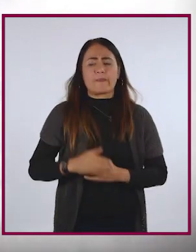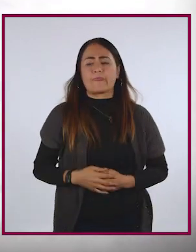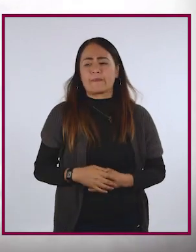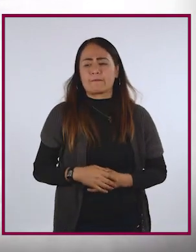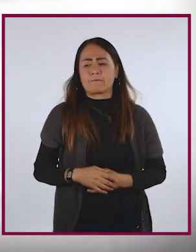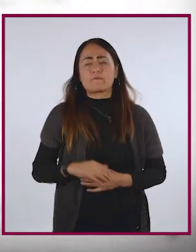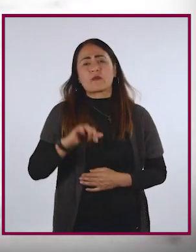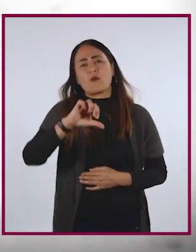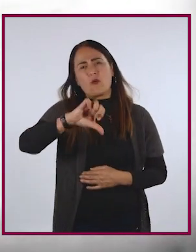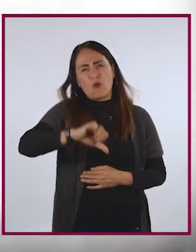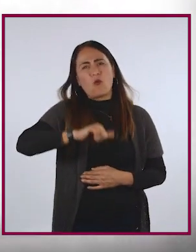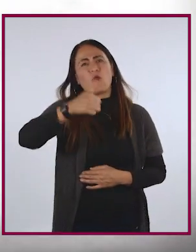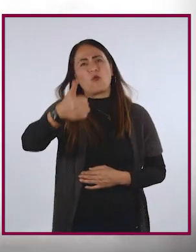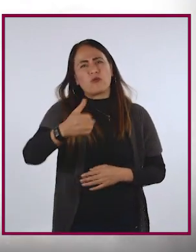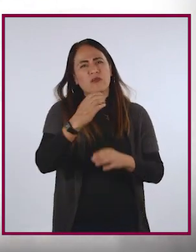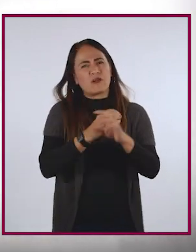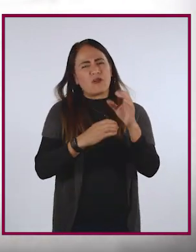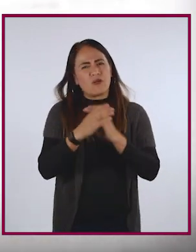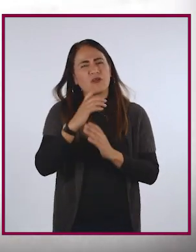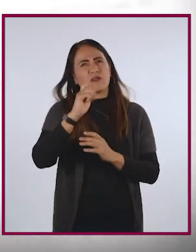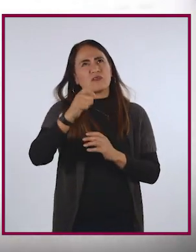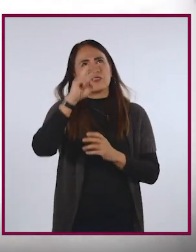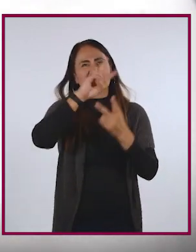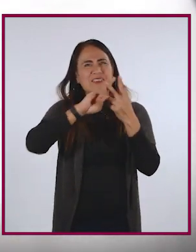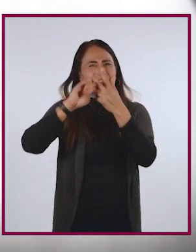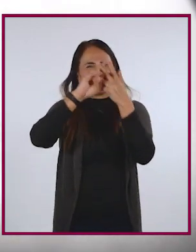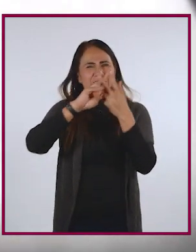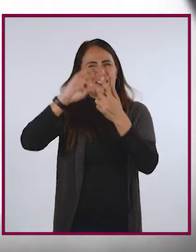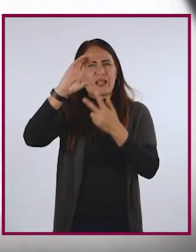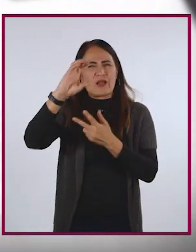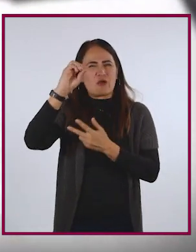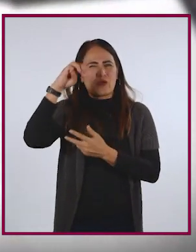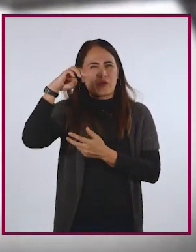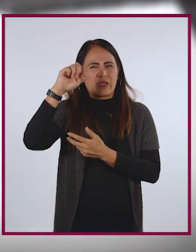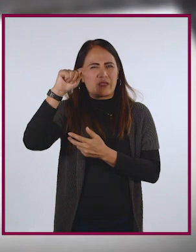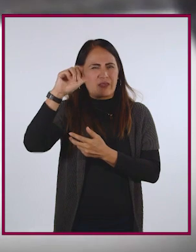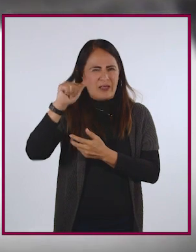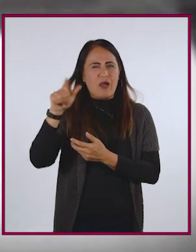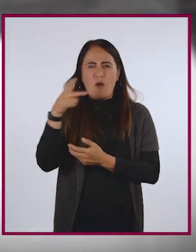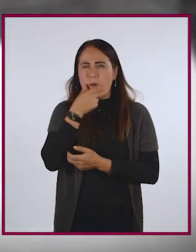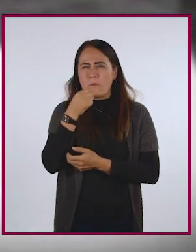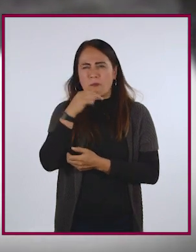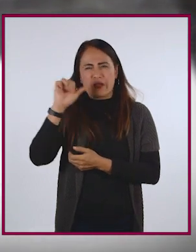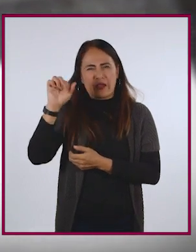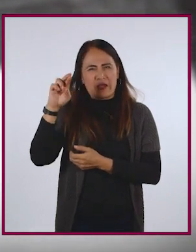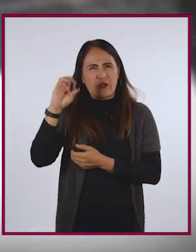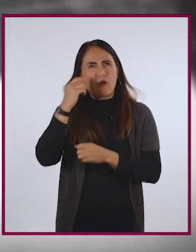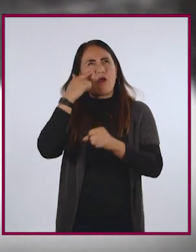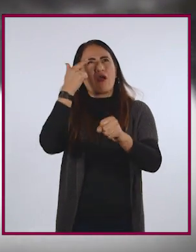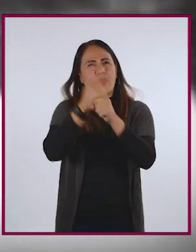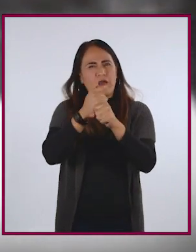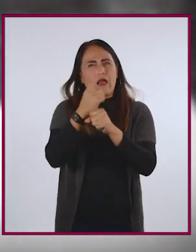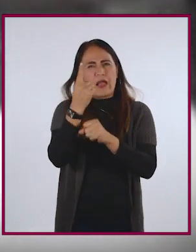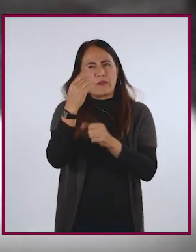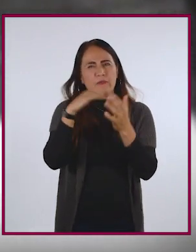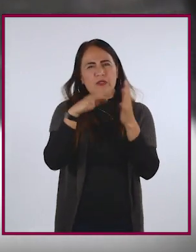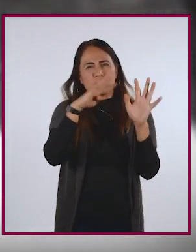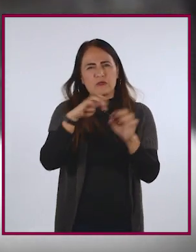de los objetos descubiertos por Haro fue un cometa localizado en la región del Toro, cuyo estudio publicó